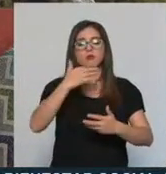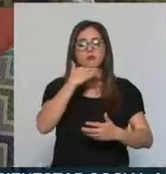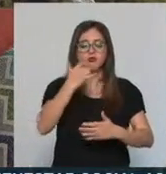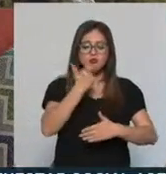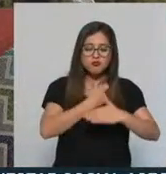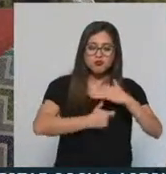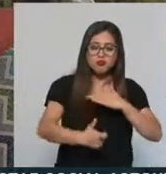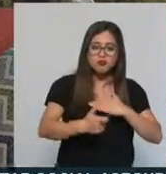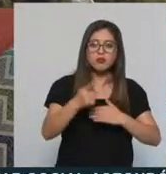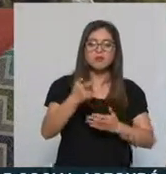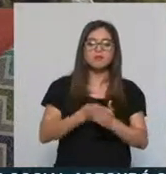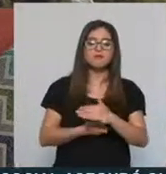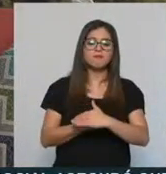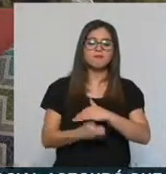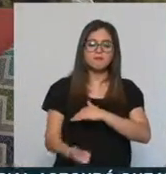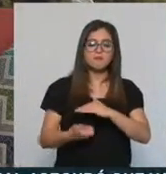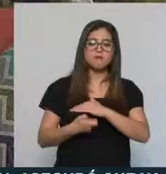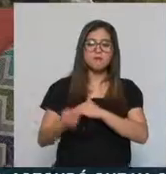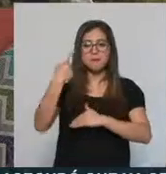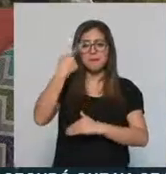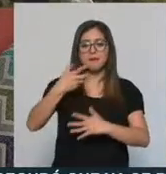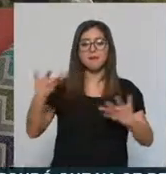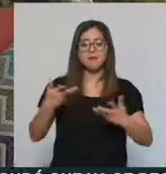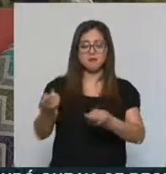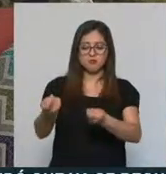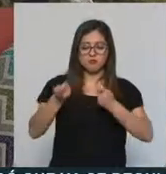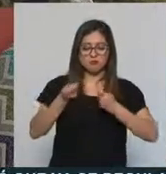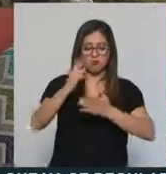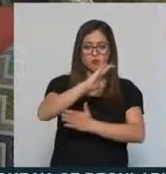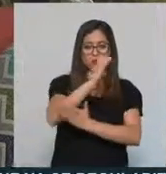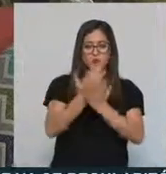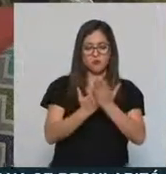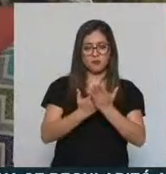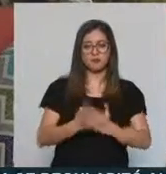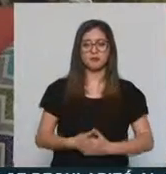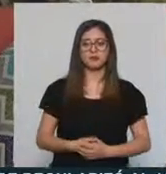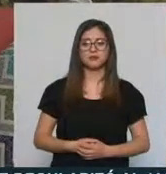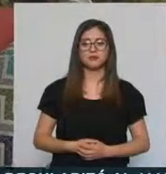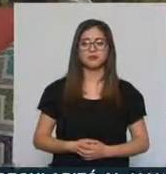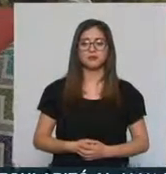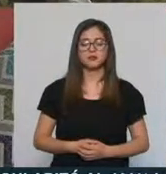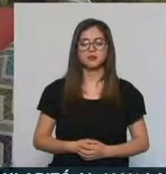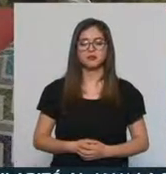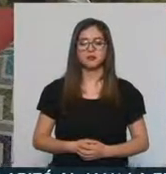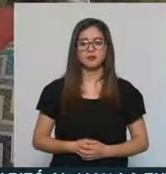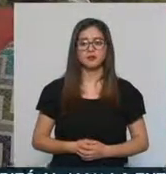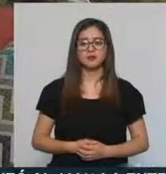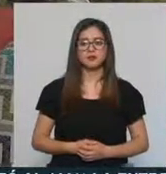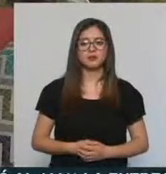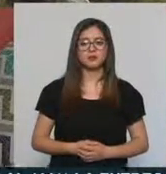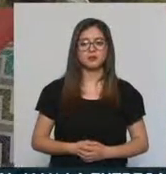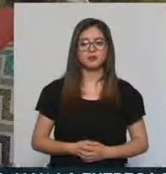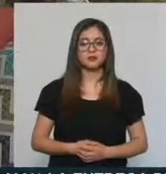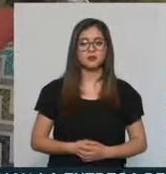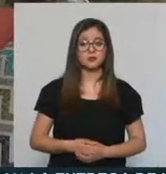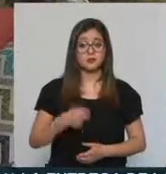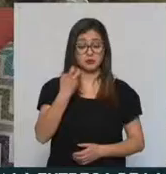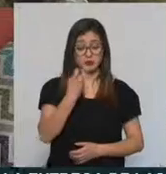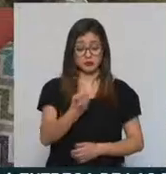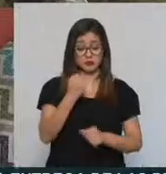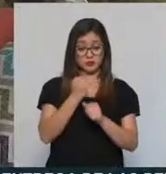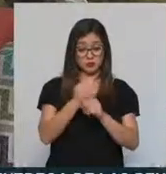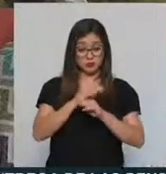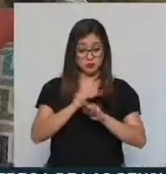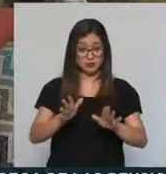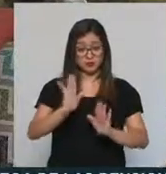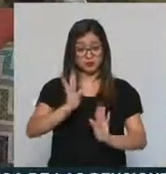como beneficiar en contratos a esta empresa Odebrecht. Y qué bueno, es información... Sin embargo, pues, sí. Es información que fue confirmada pues